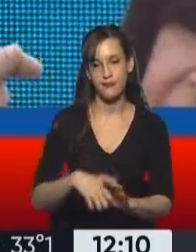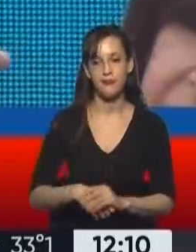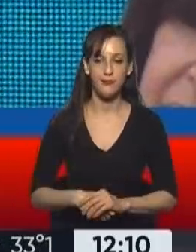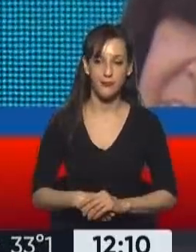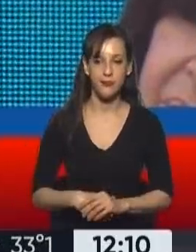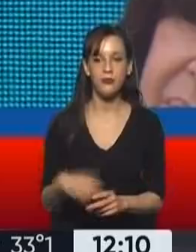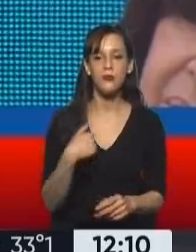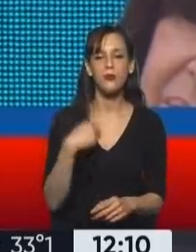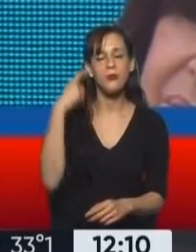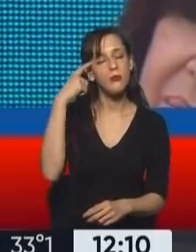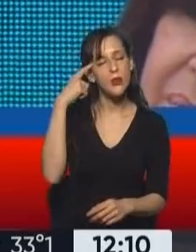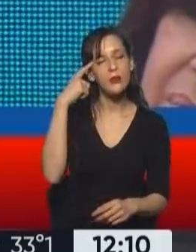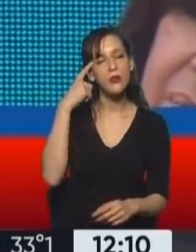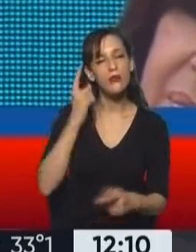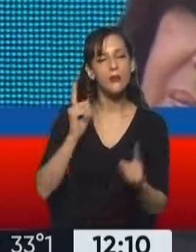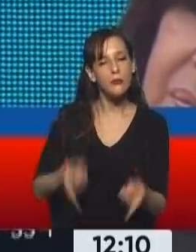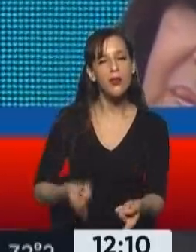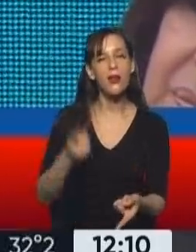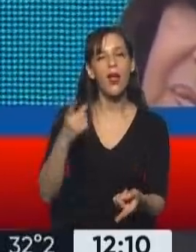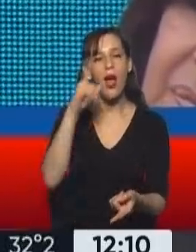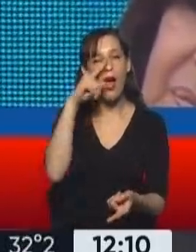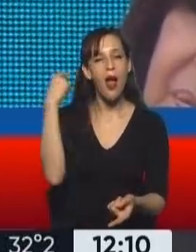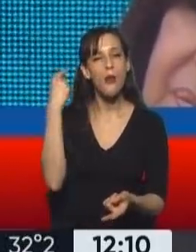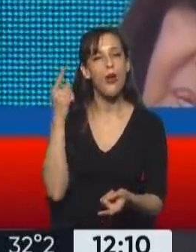Pensaba entonces también en Alberto.